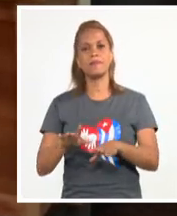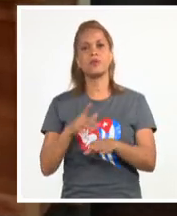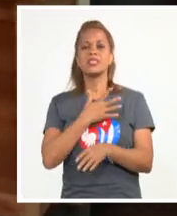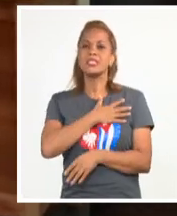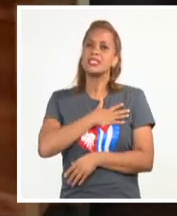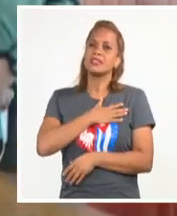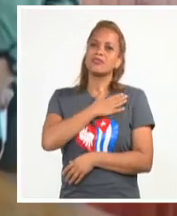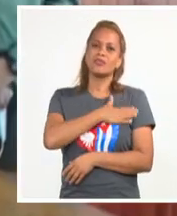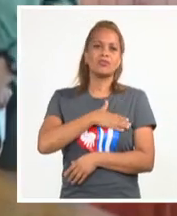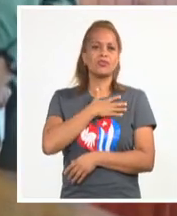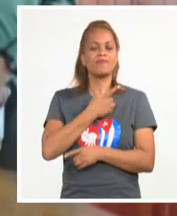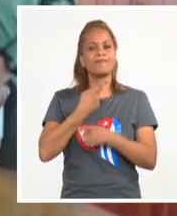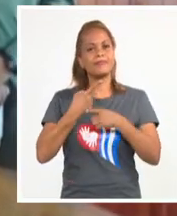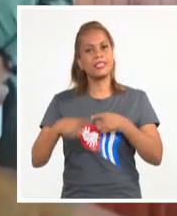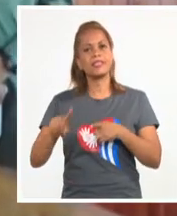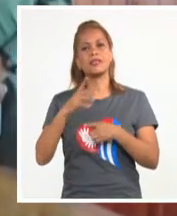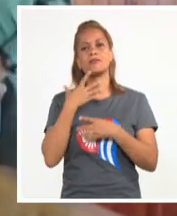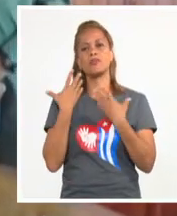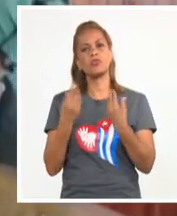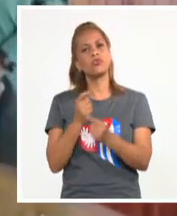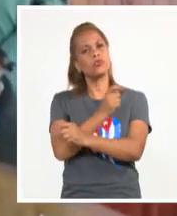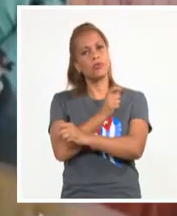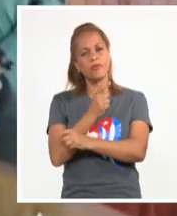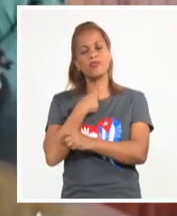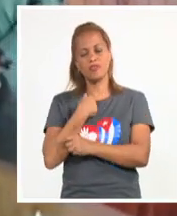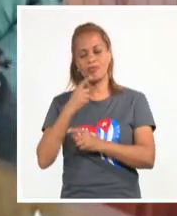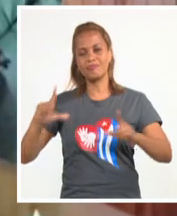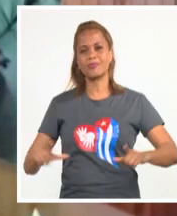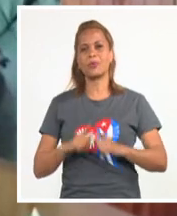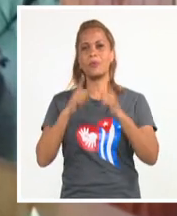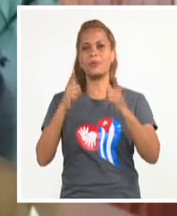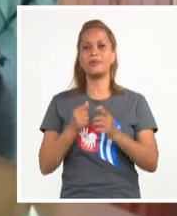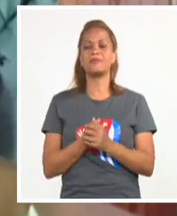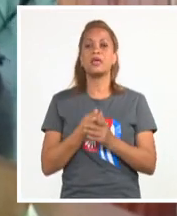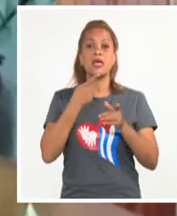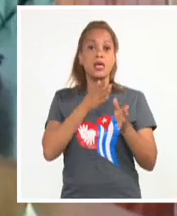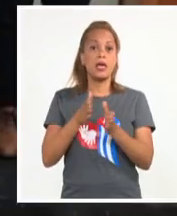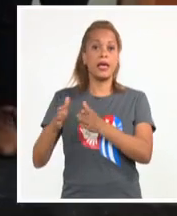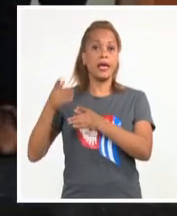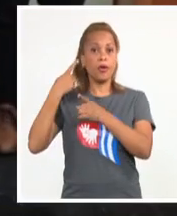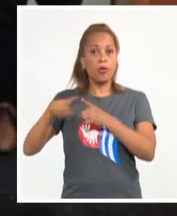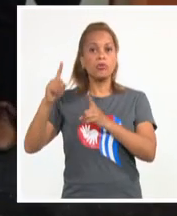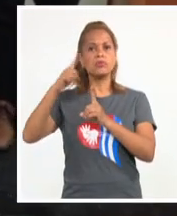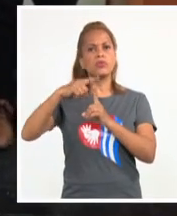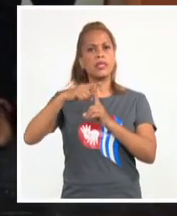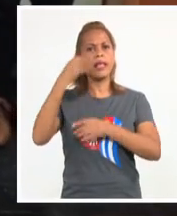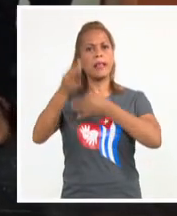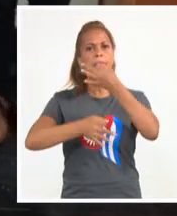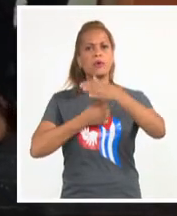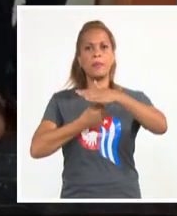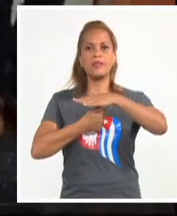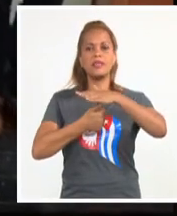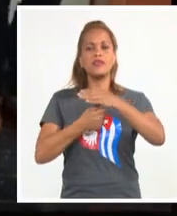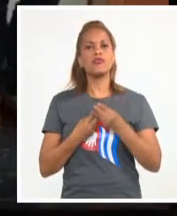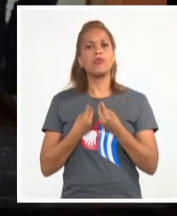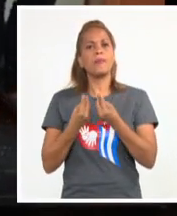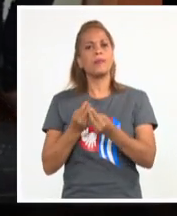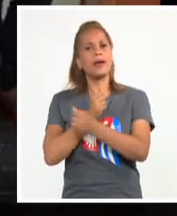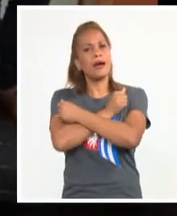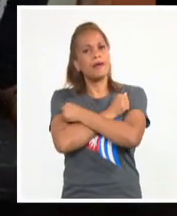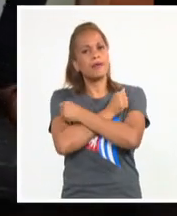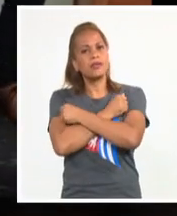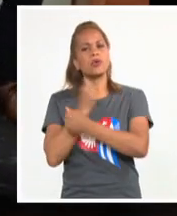vacío. Lo extrañaré mucho, profe, y le cumpliré". En otro tuit, el mandatario cubano agregó: "Envío mi abrazo más sentido y